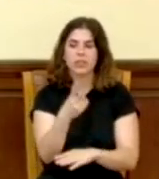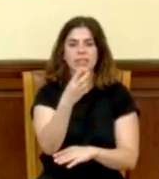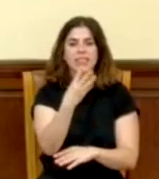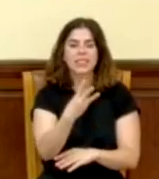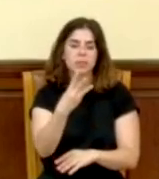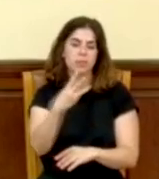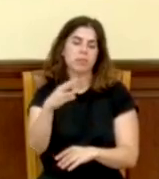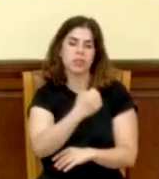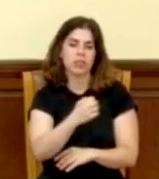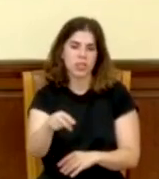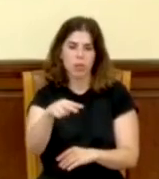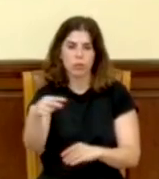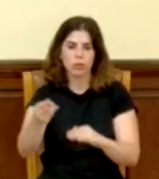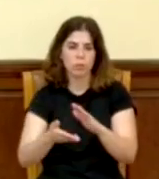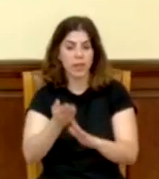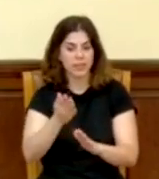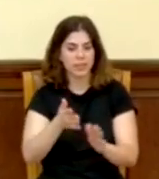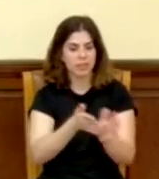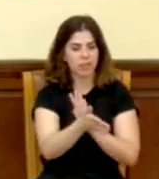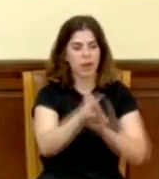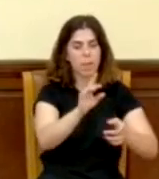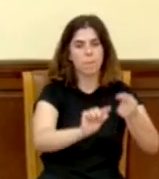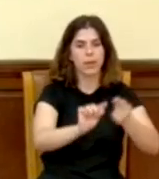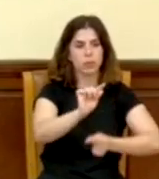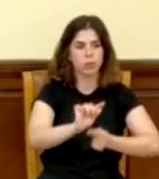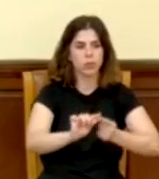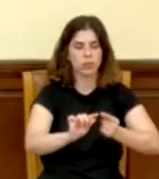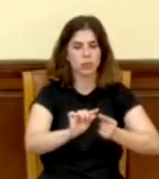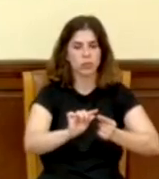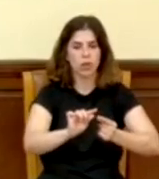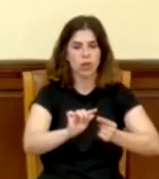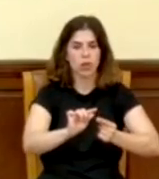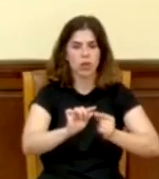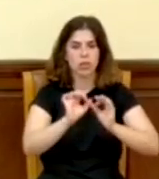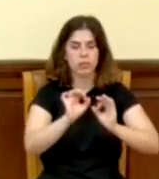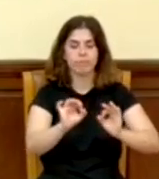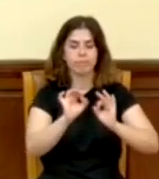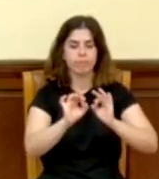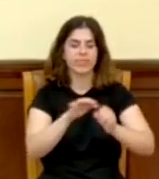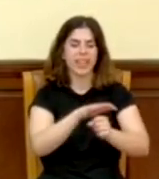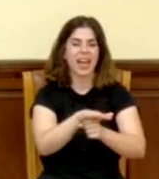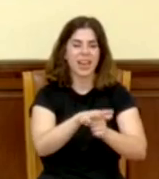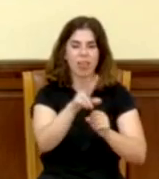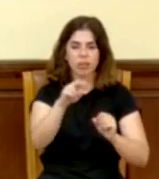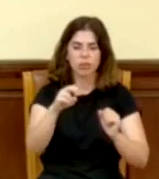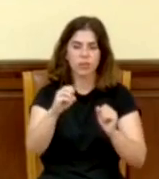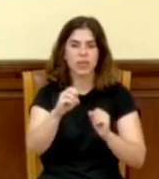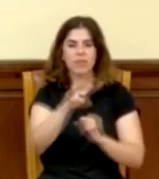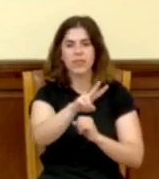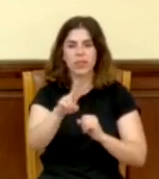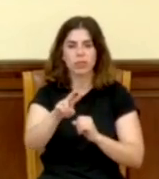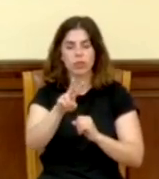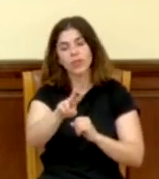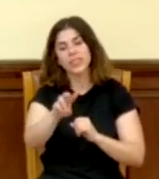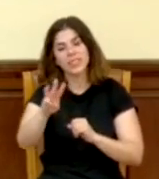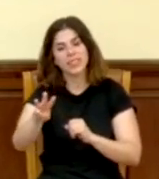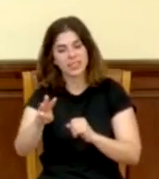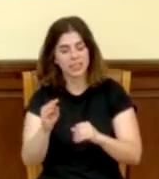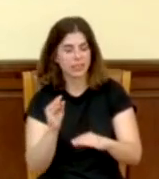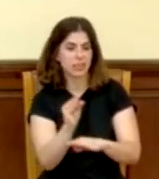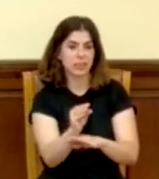lo que significaba casi doblar el presupuesto que se había destinado para ese mismo área en los años 2022 o 2023,